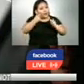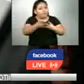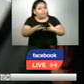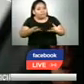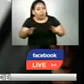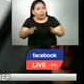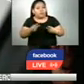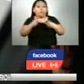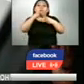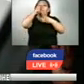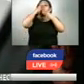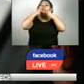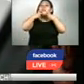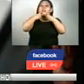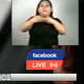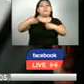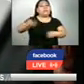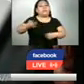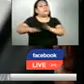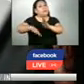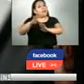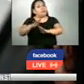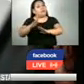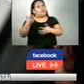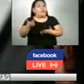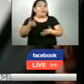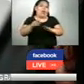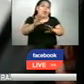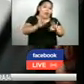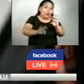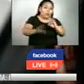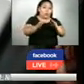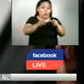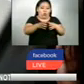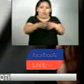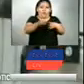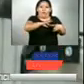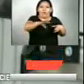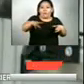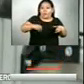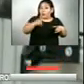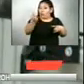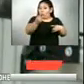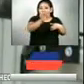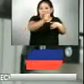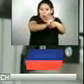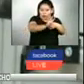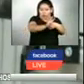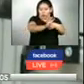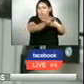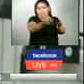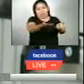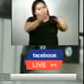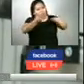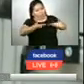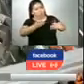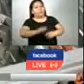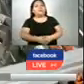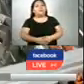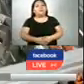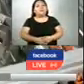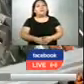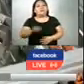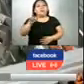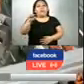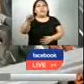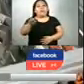de test en todo el país. Aunque la oferta será limitada, cada hogar podrá solicitar hasta 4 test de forma gratuita. La página